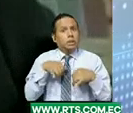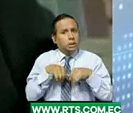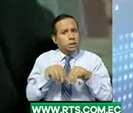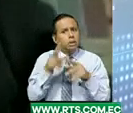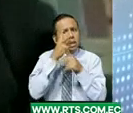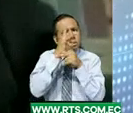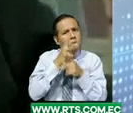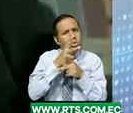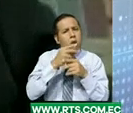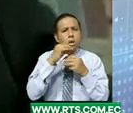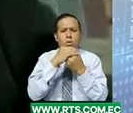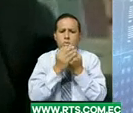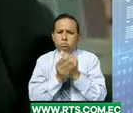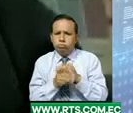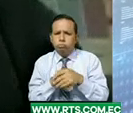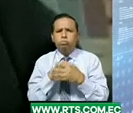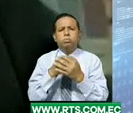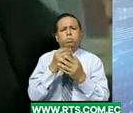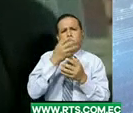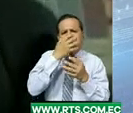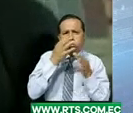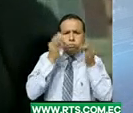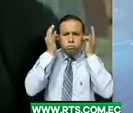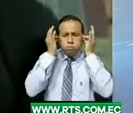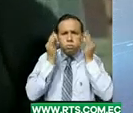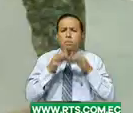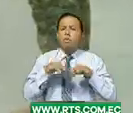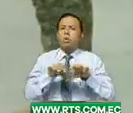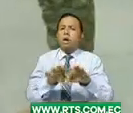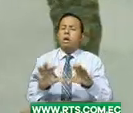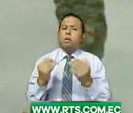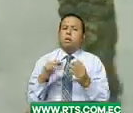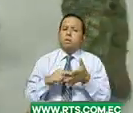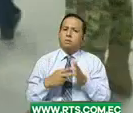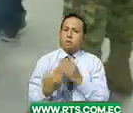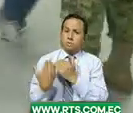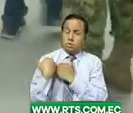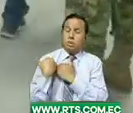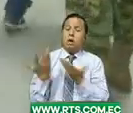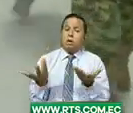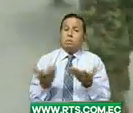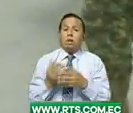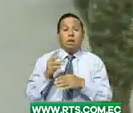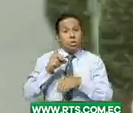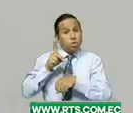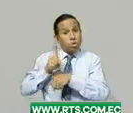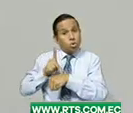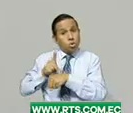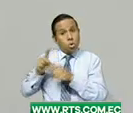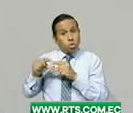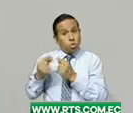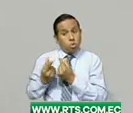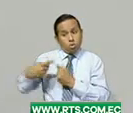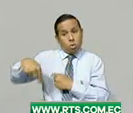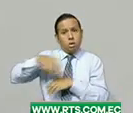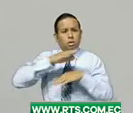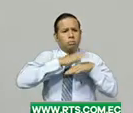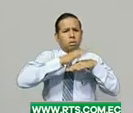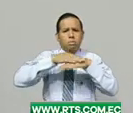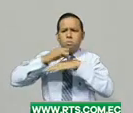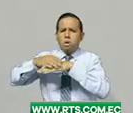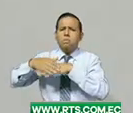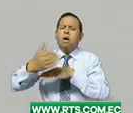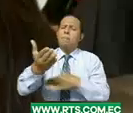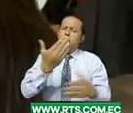con la misma o incluso con mayor responsabilidad. Los médicos hacen un llamado a los ciudadanos para acudir a la cita de acuerdo